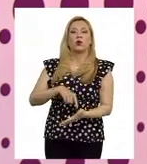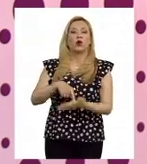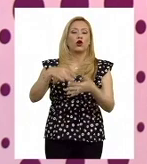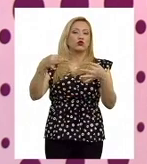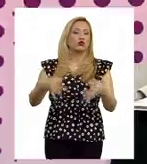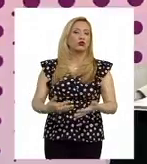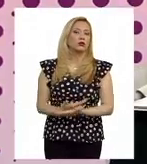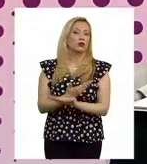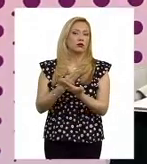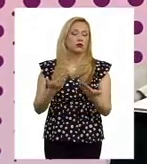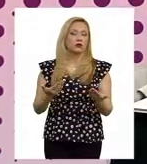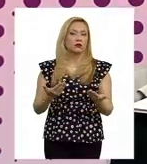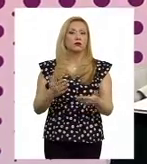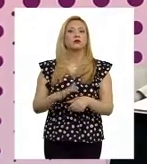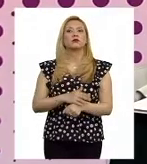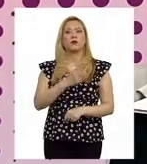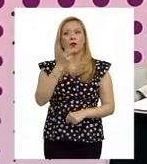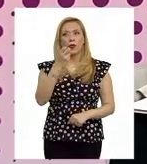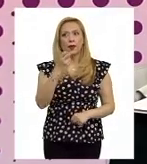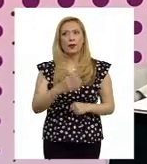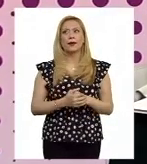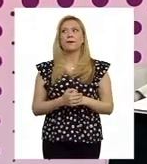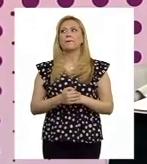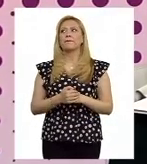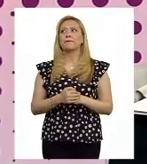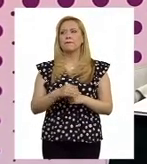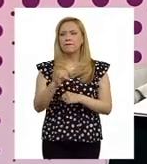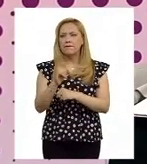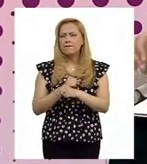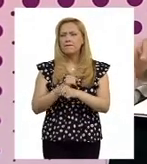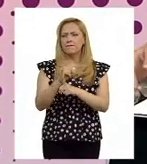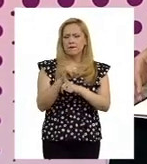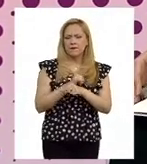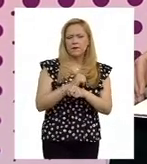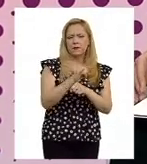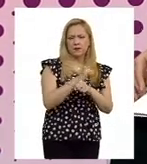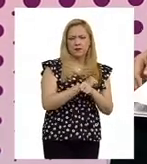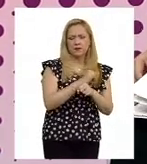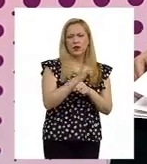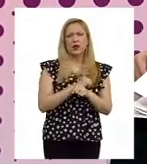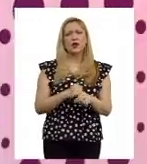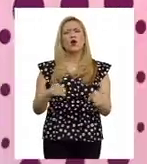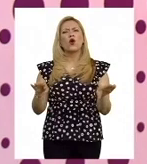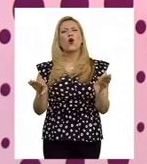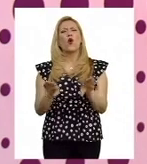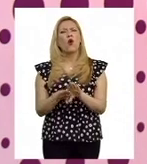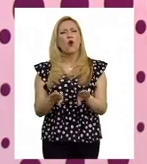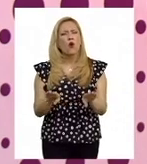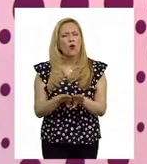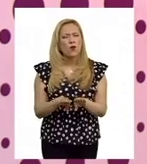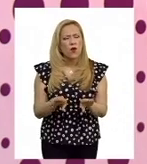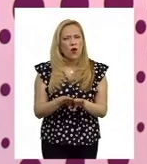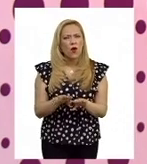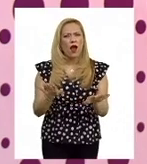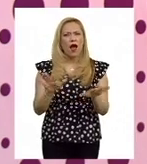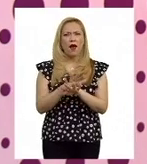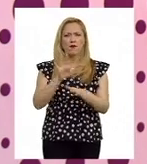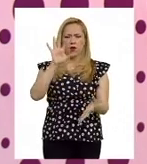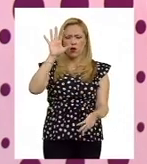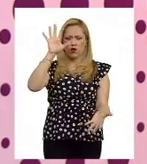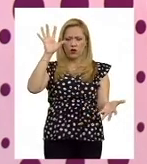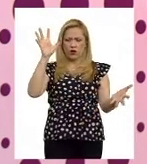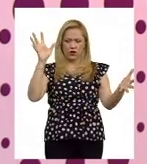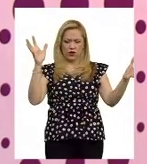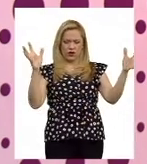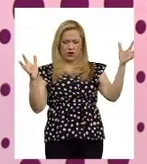hemos de igual forma hecho investigaciones de cómo la variabilidad y el cambio climático